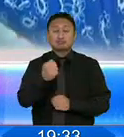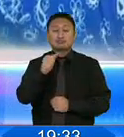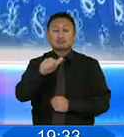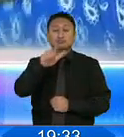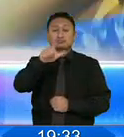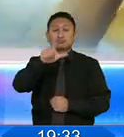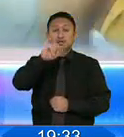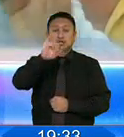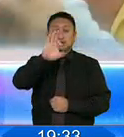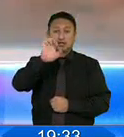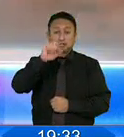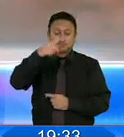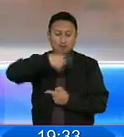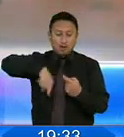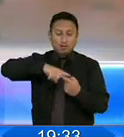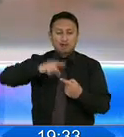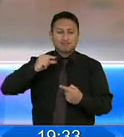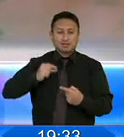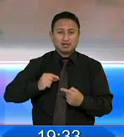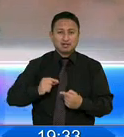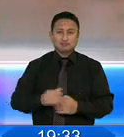detalles aquí en TVC.